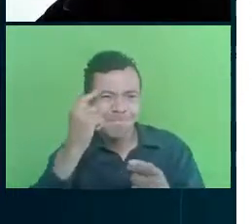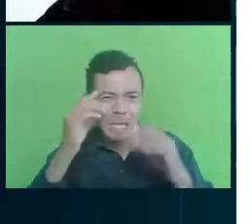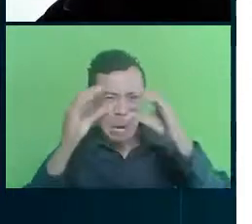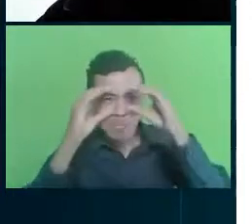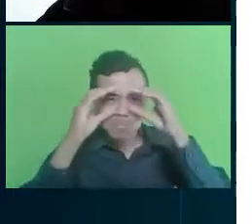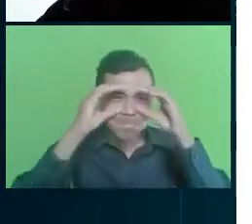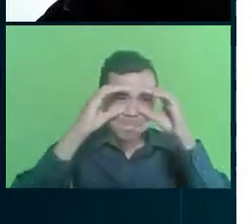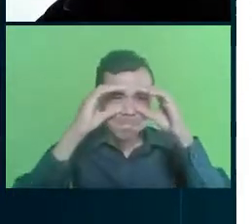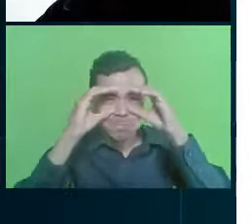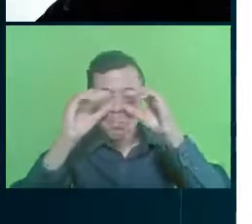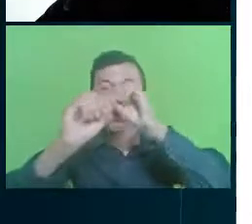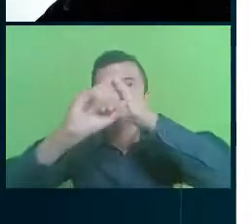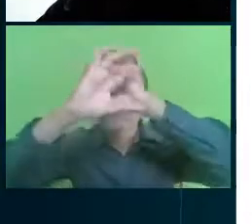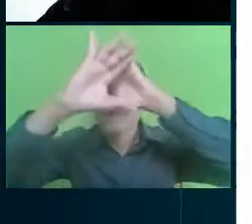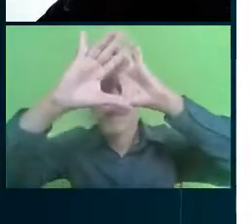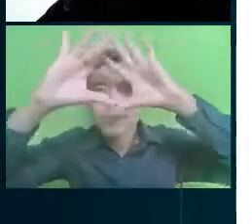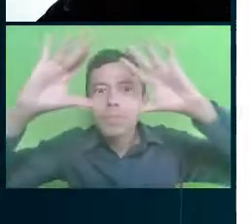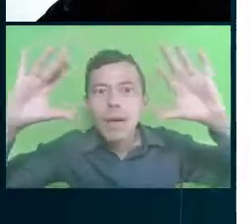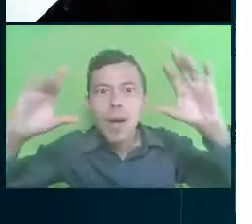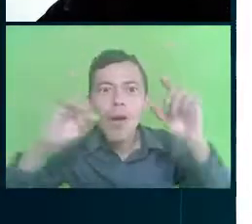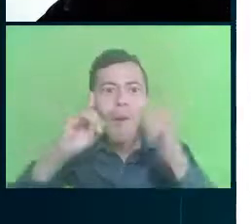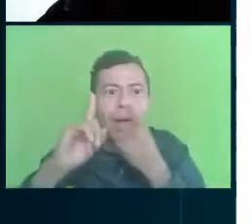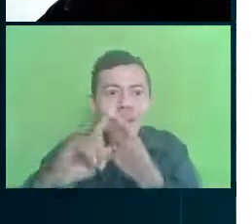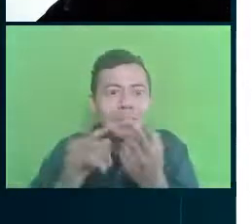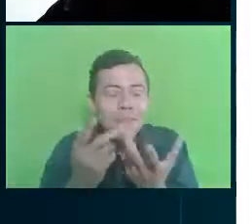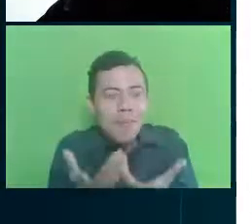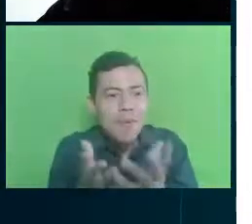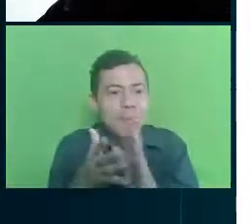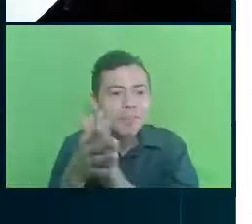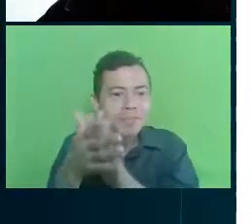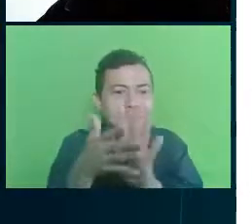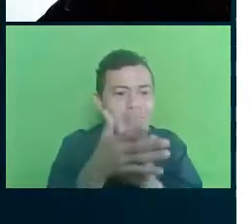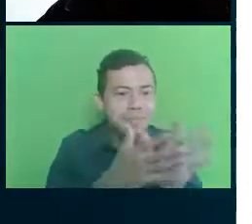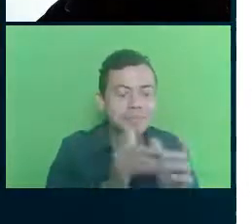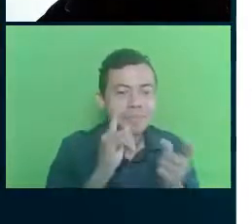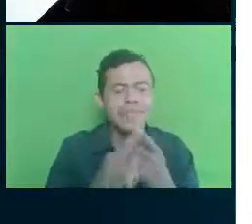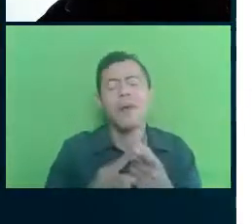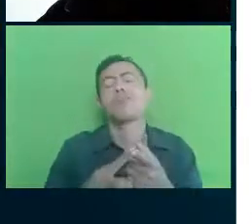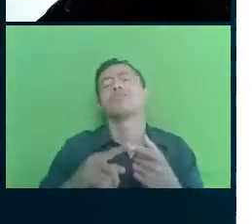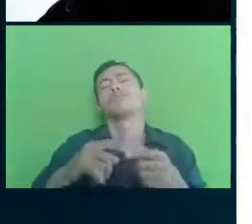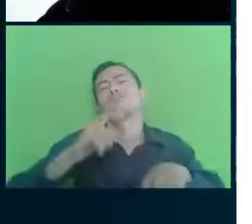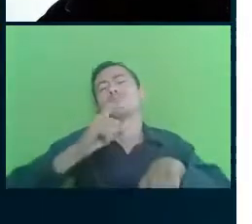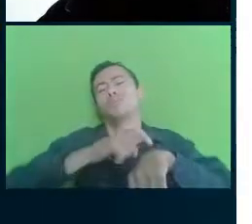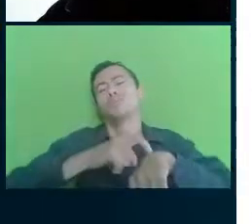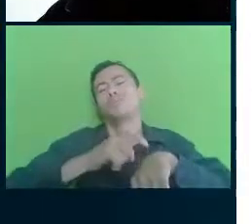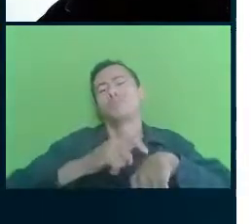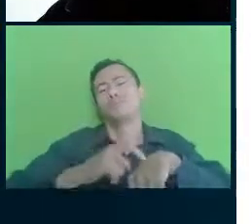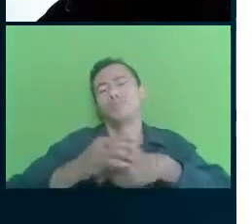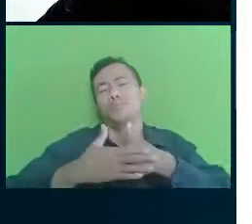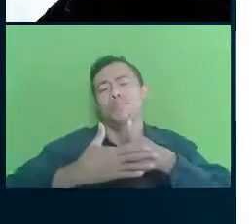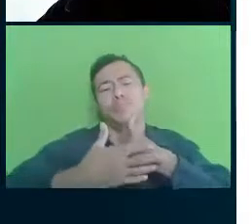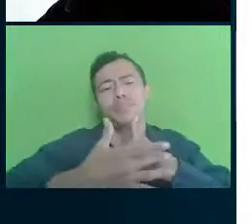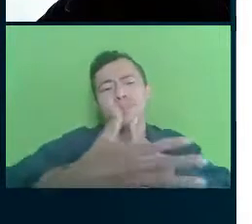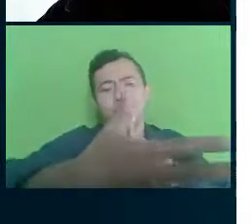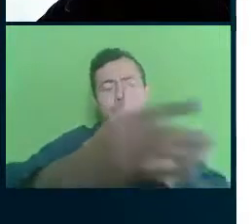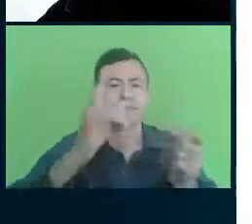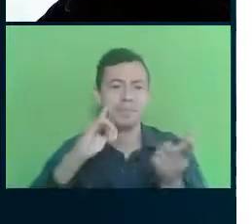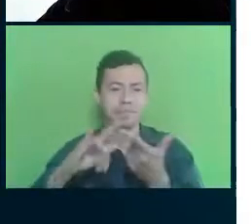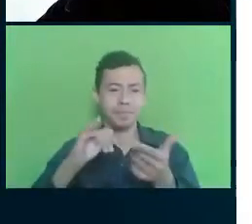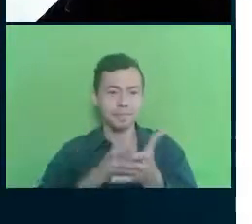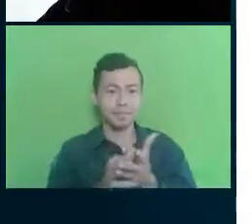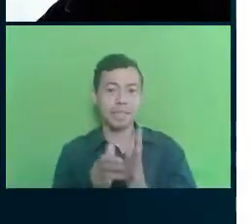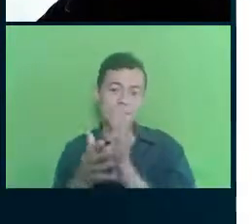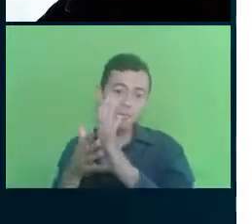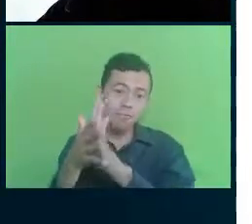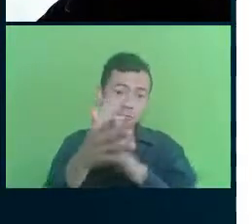la adoptan, pero la realidad es que existe y existe desde hace mucho, mucho tiempo. Pero bueno, queremos, digamos, que iniciemos esta charla un